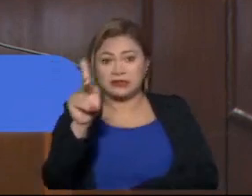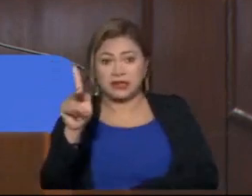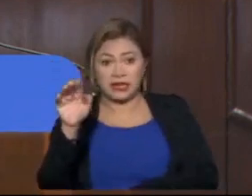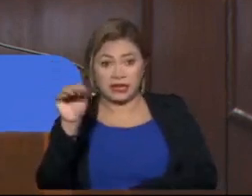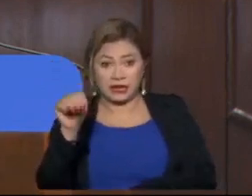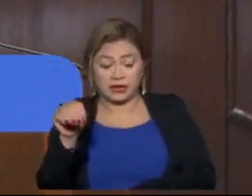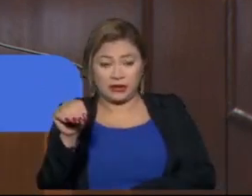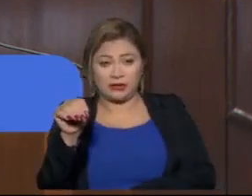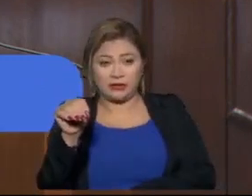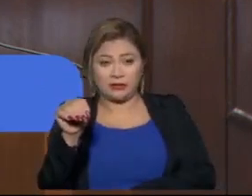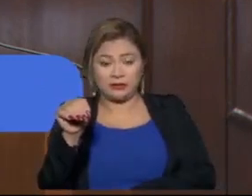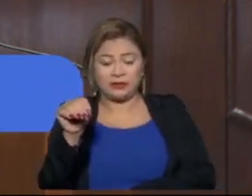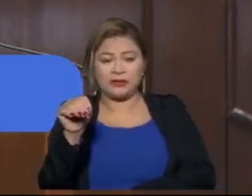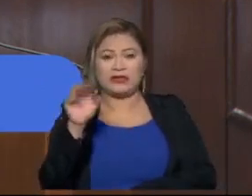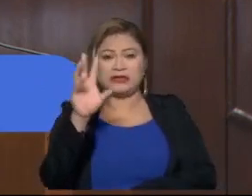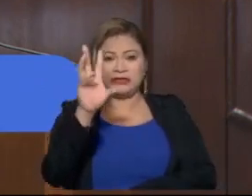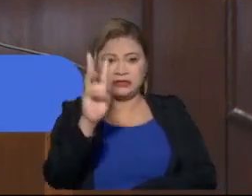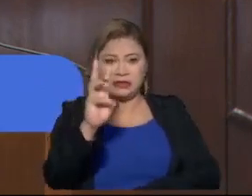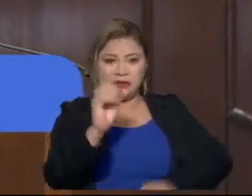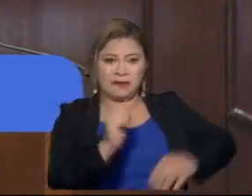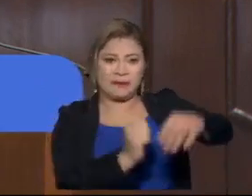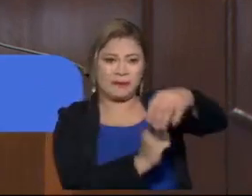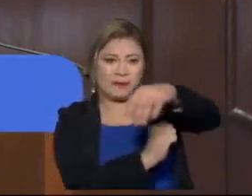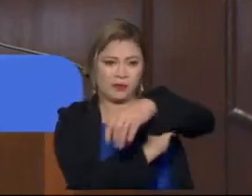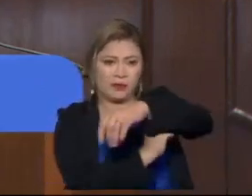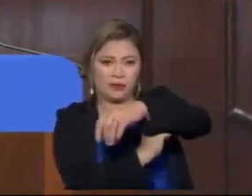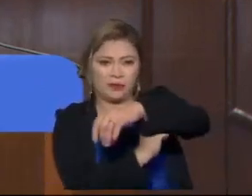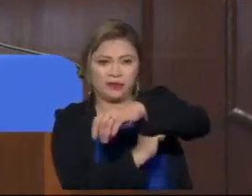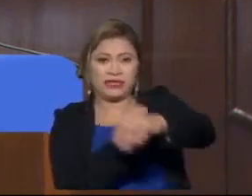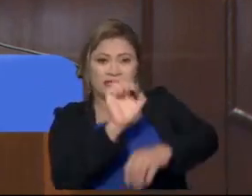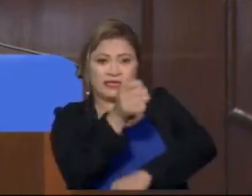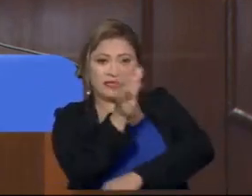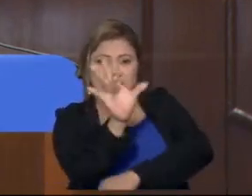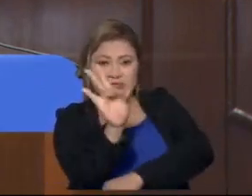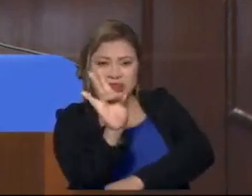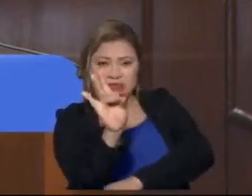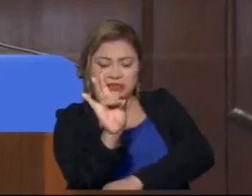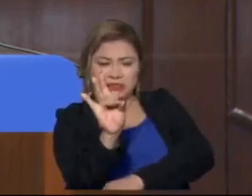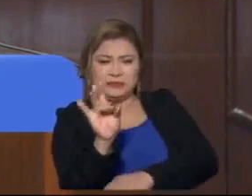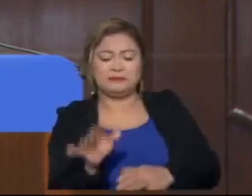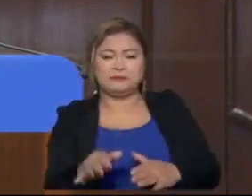kilómetros, 6 puentes y 16 vados.